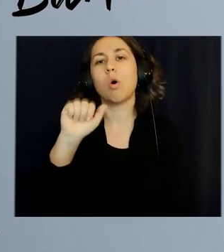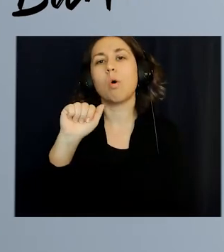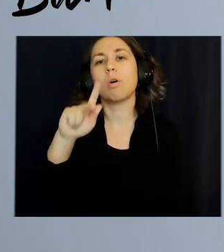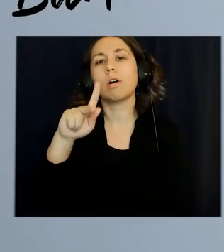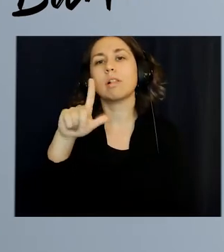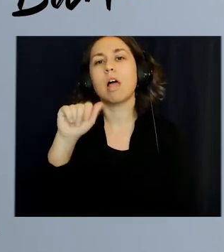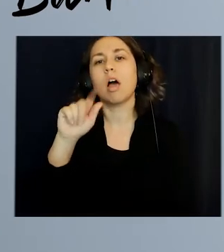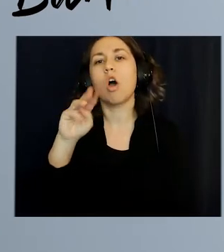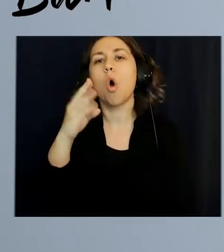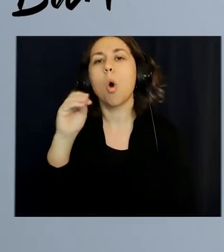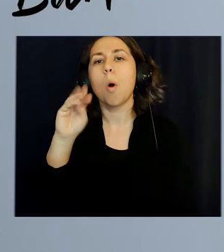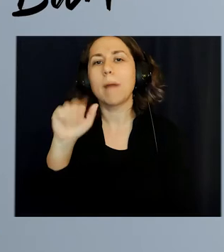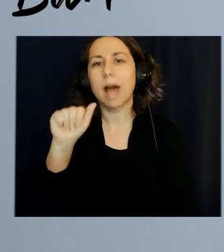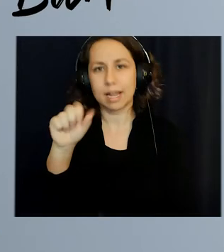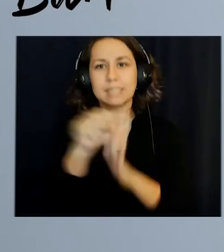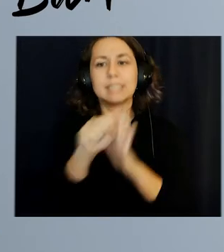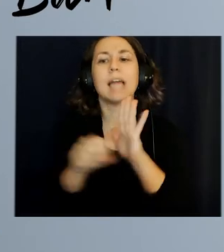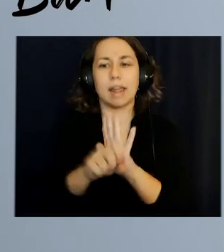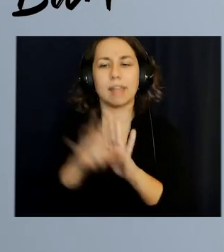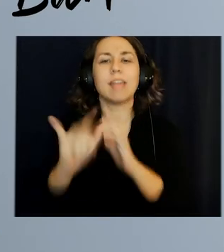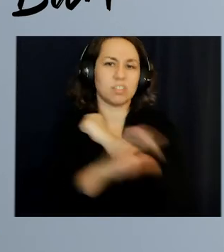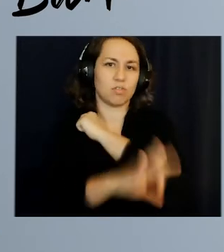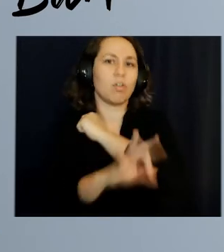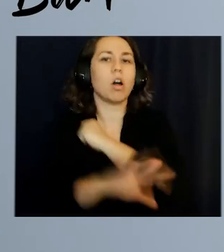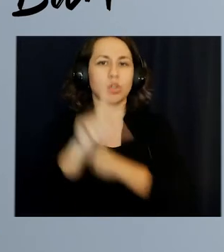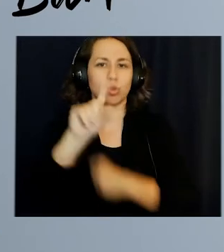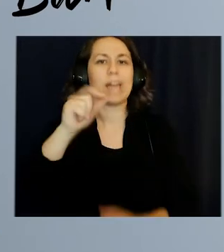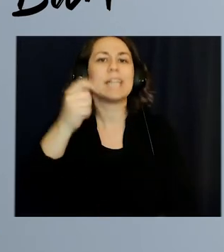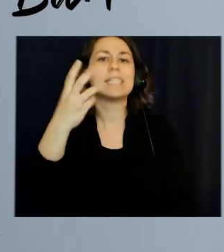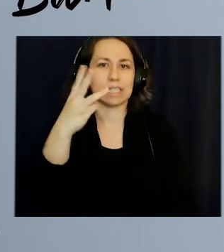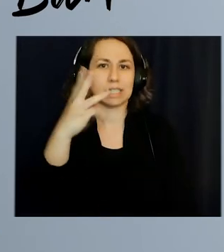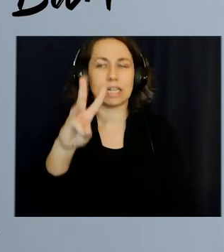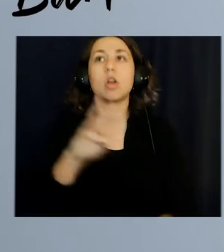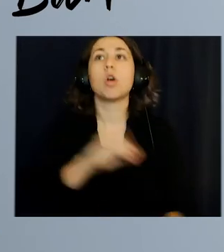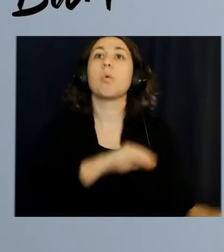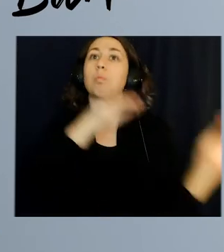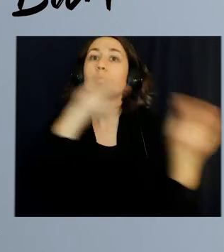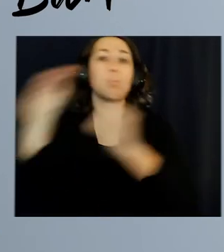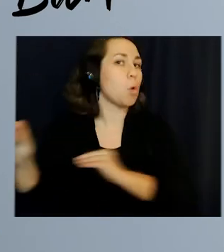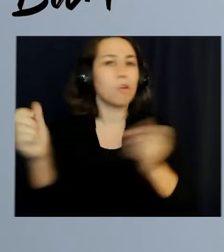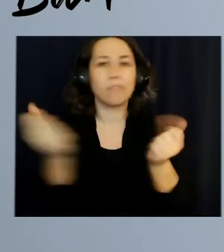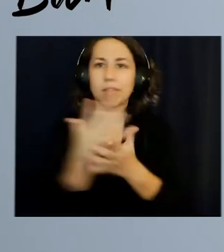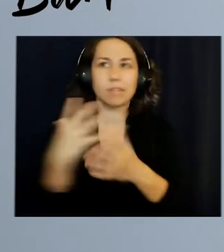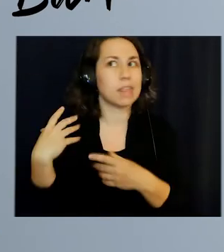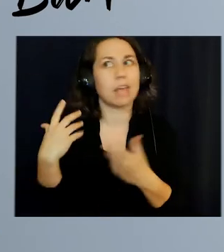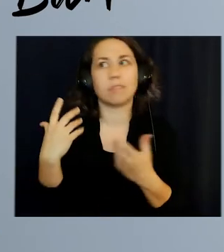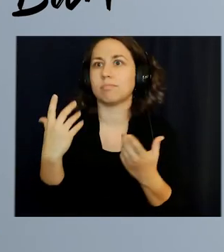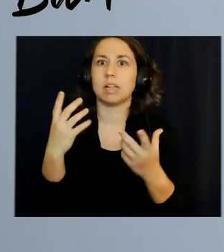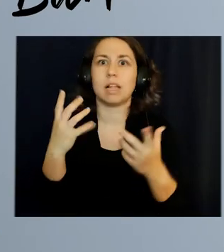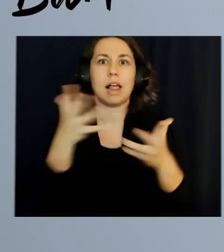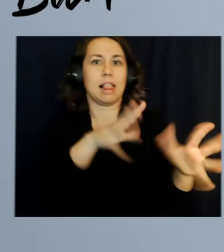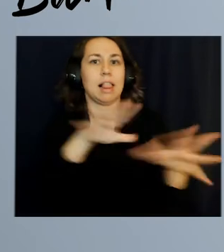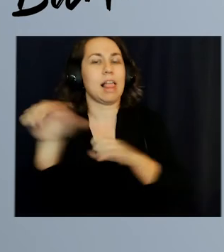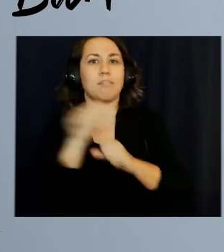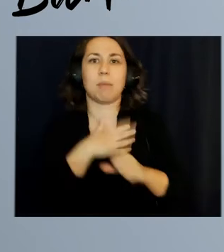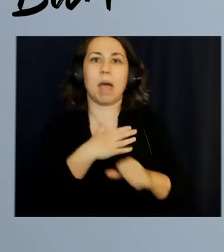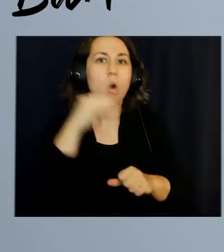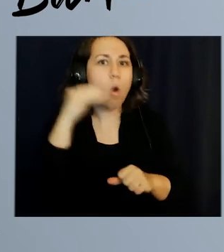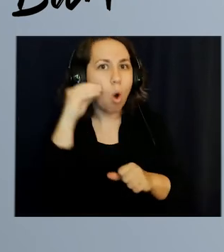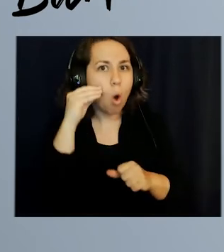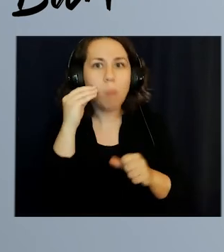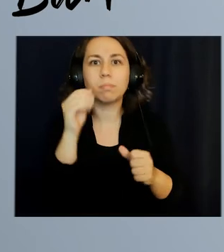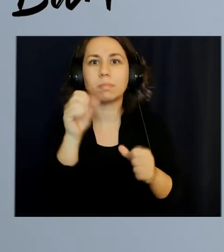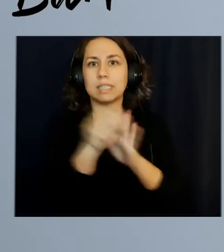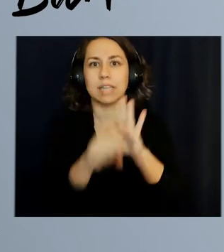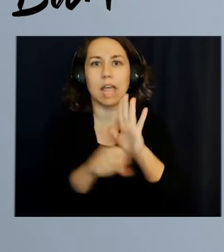mi hogar, a mis amigos, mi universidad, a mis entrenadores, y me dijeron que no me iban a aceptar por mi historial médico. Entonces